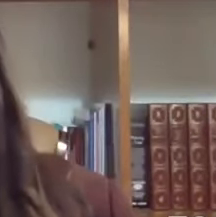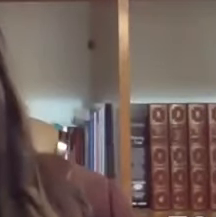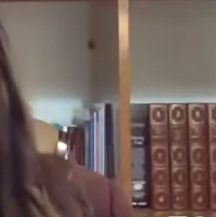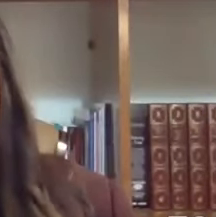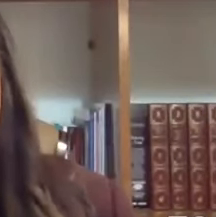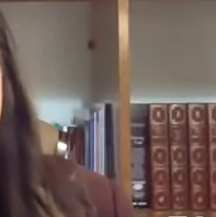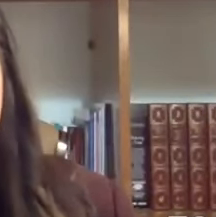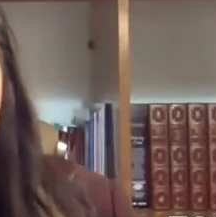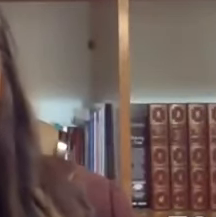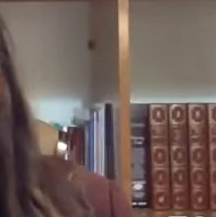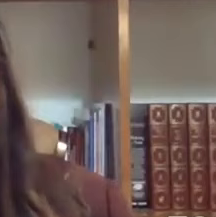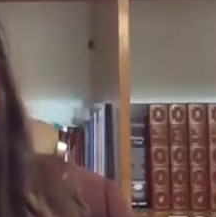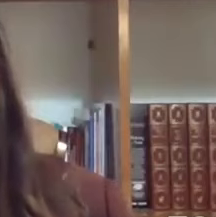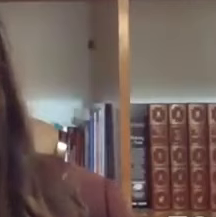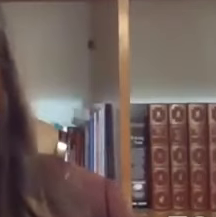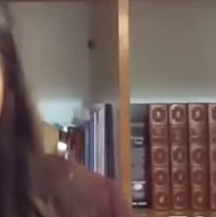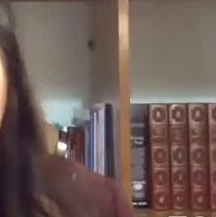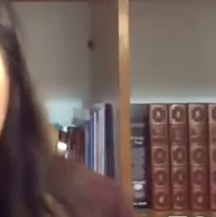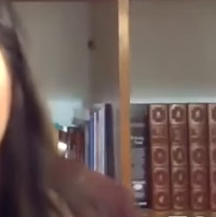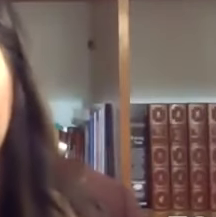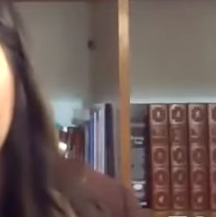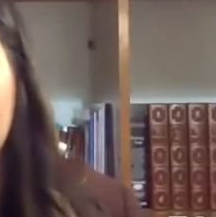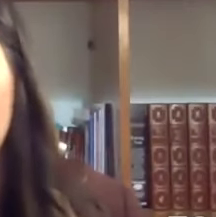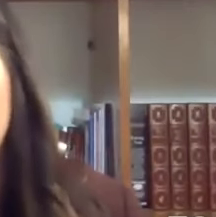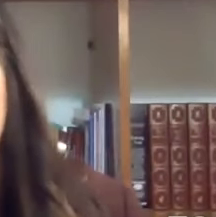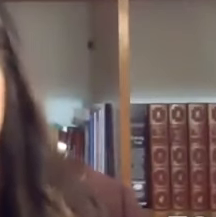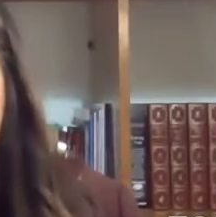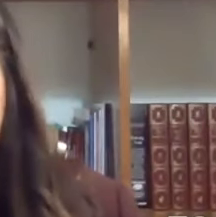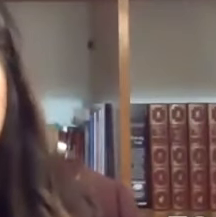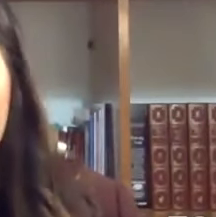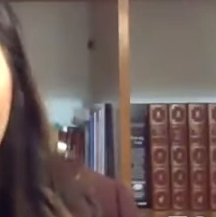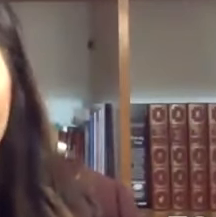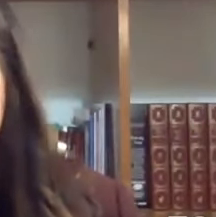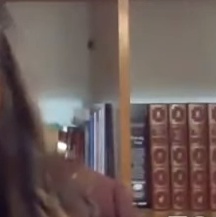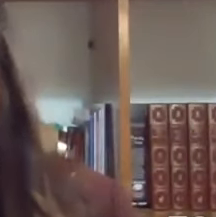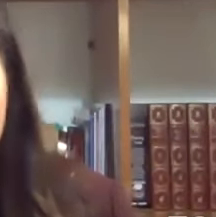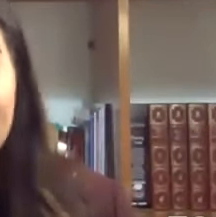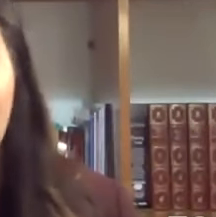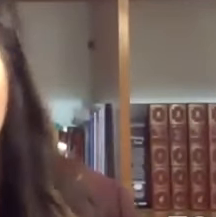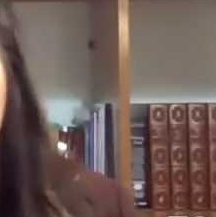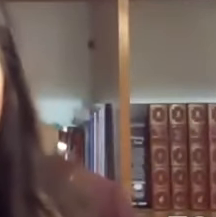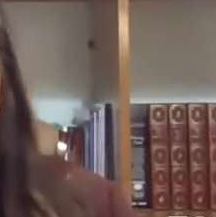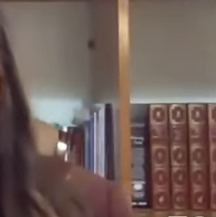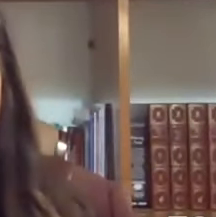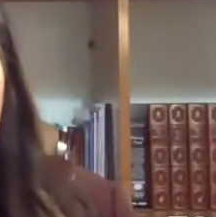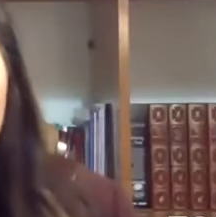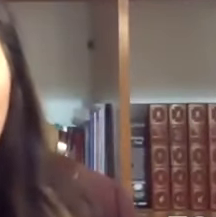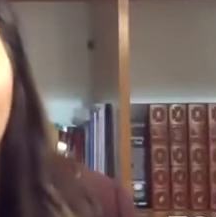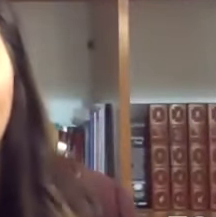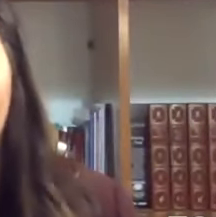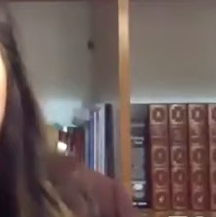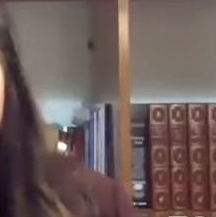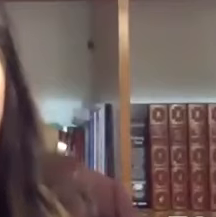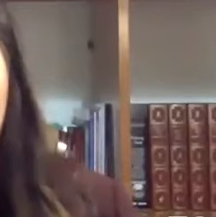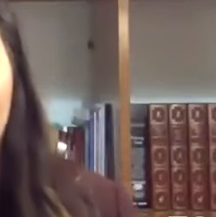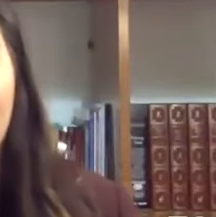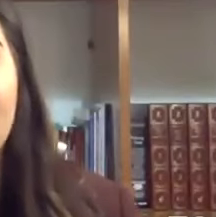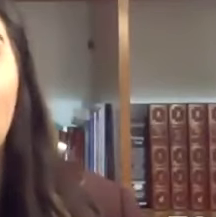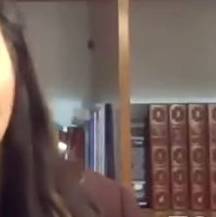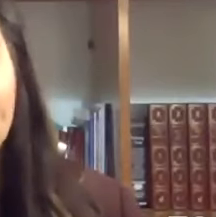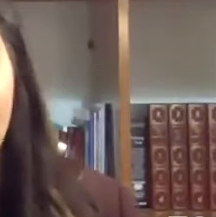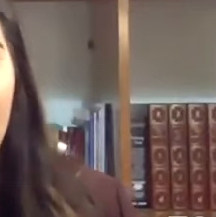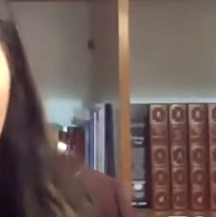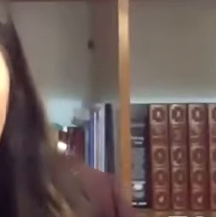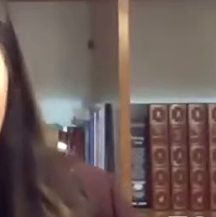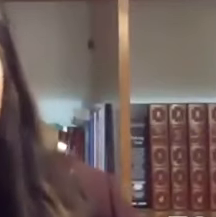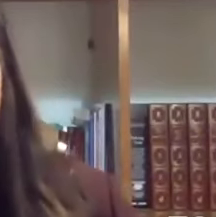investigación en una universidad en Estados Unidos. Y bueno, resulta que ella empieza a tratar de tramitar toda la cuestión para que